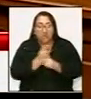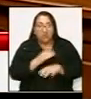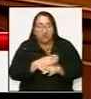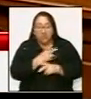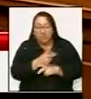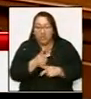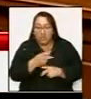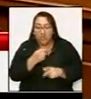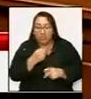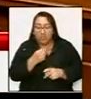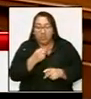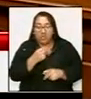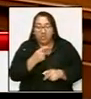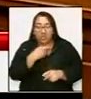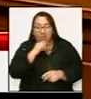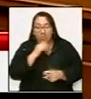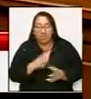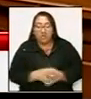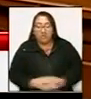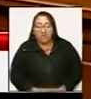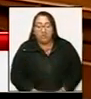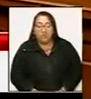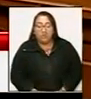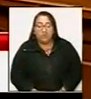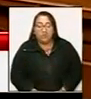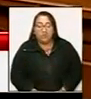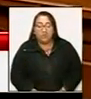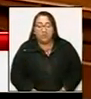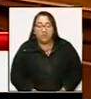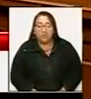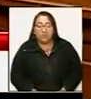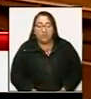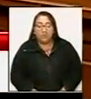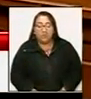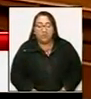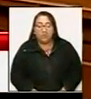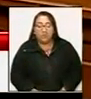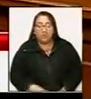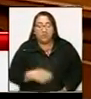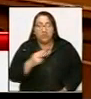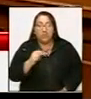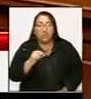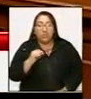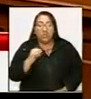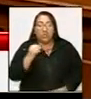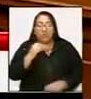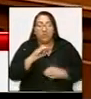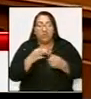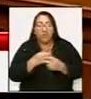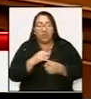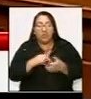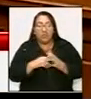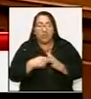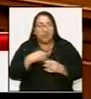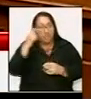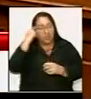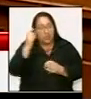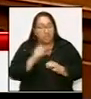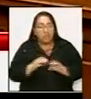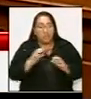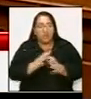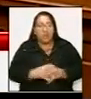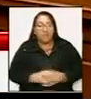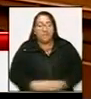violencia contra la mujer y el núcleo familiar, que me parecen especialmente relevantes. Una de